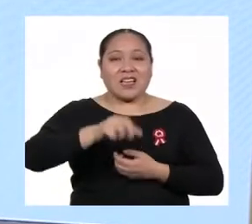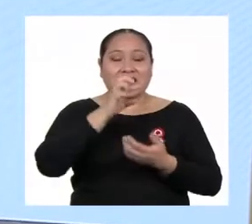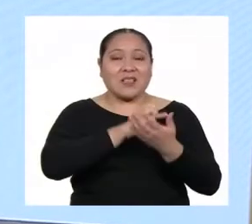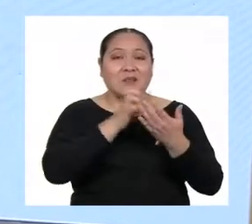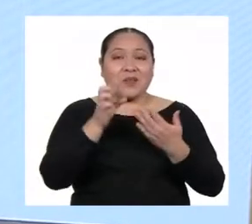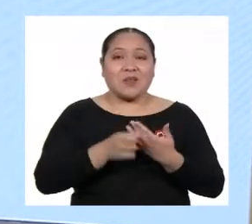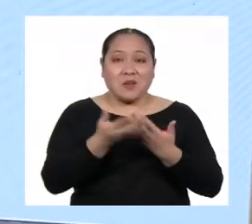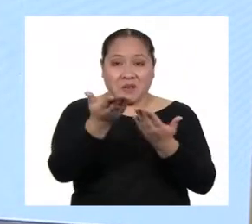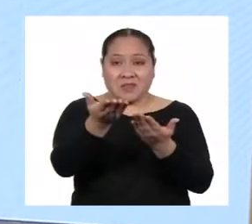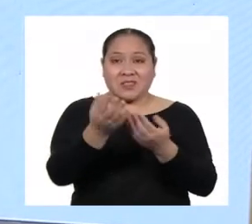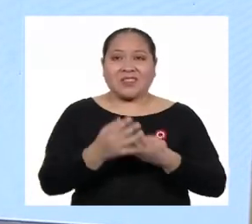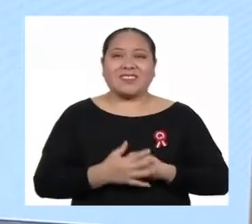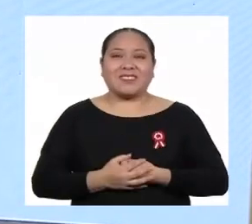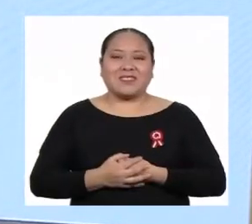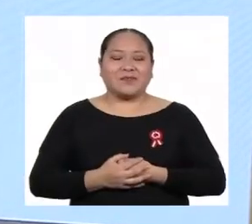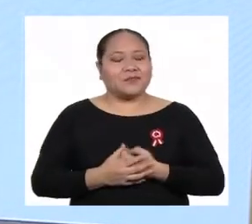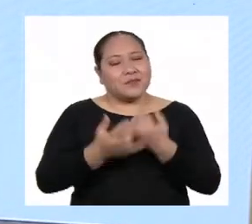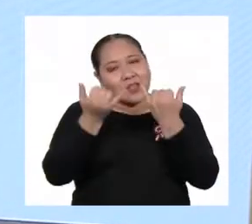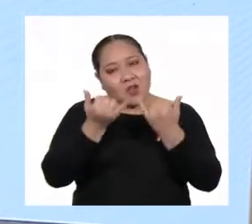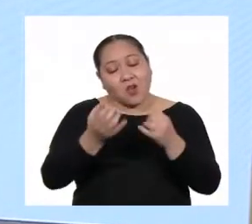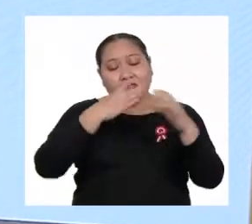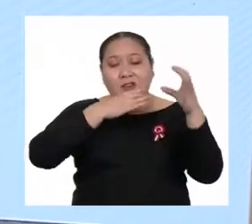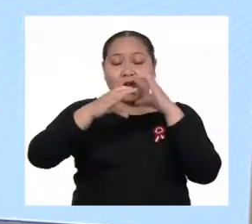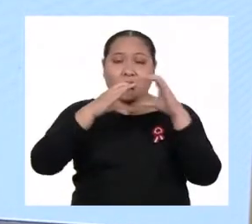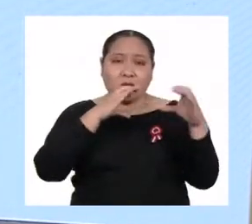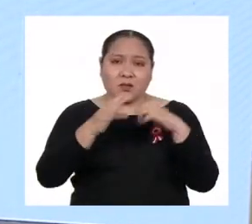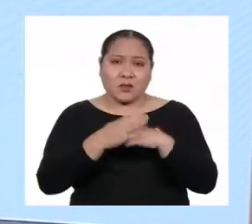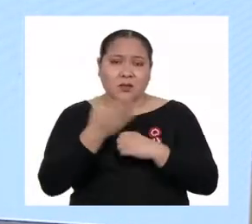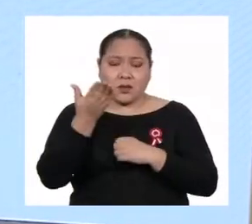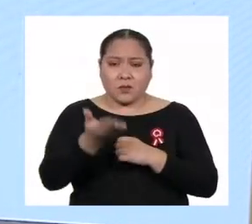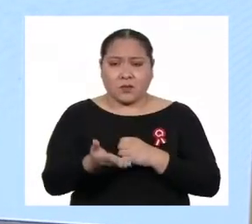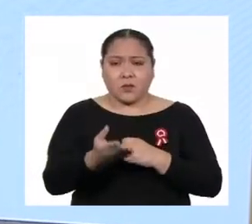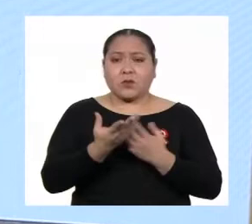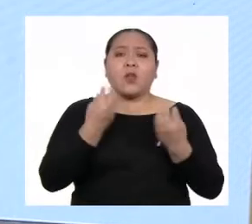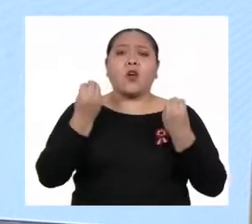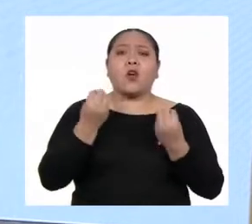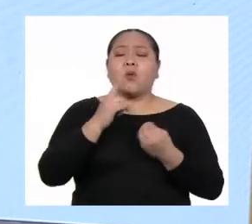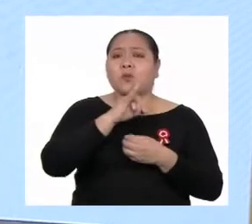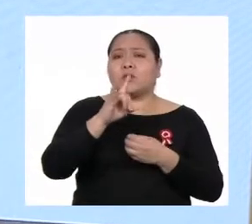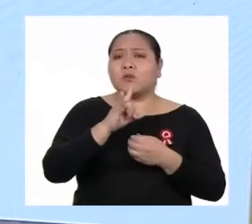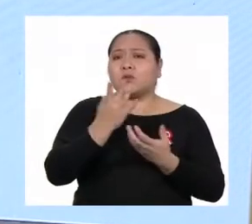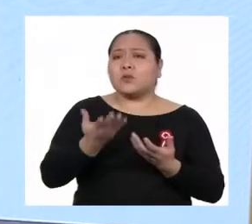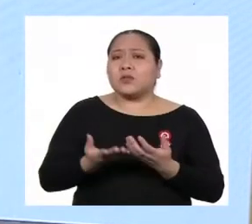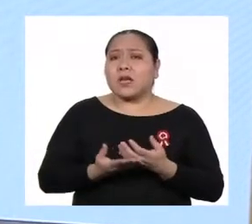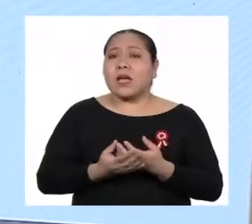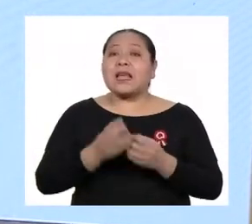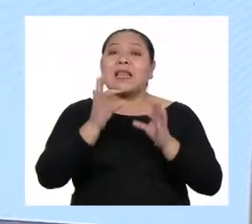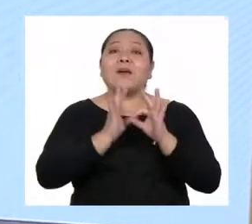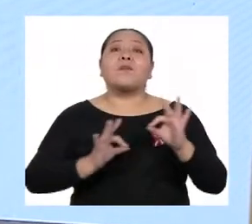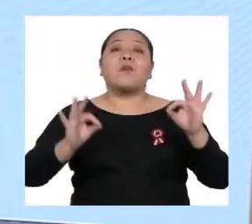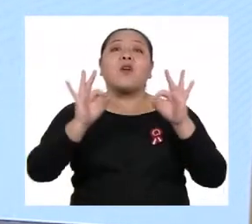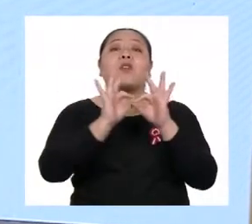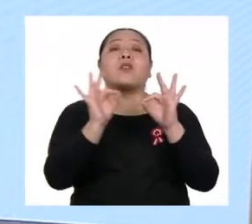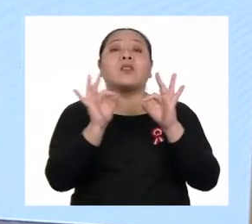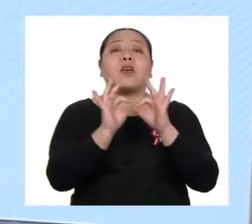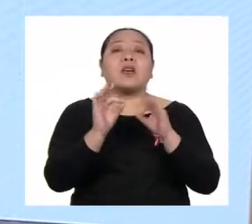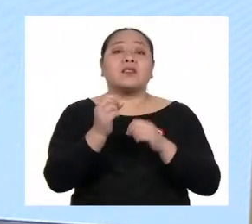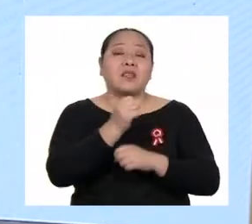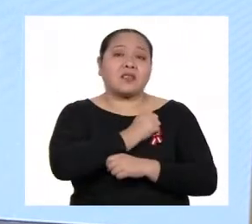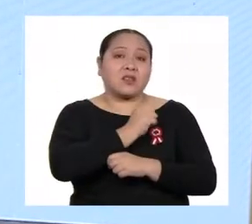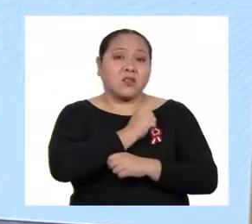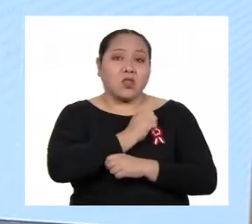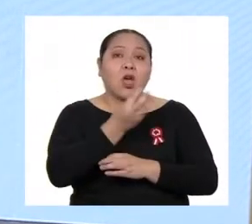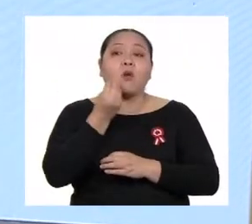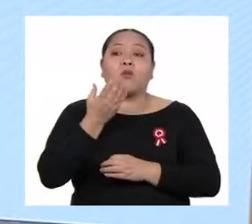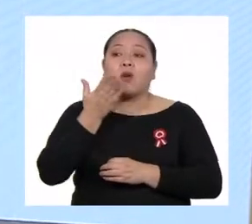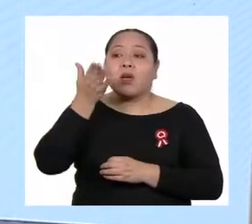programa es para ustedes. Hoy conversaremos acerca de la utilidad de la secundaria y de cómo asistir a ella tiene un